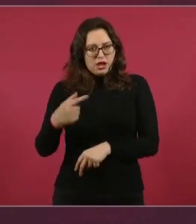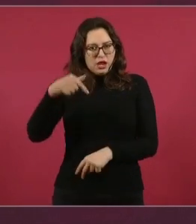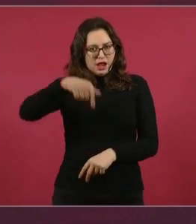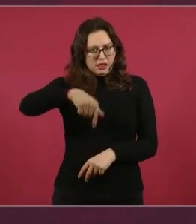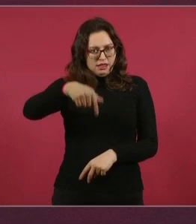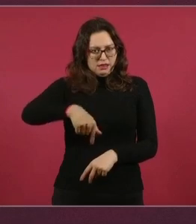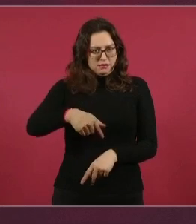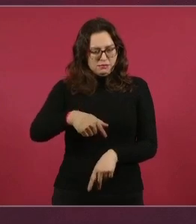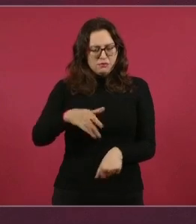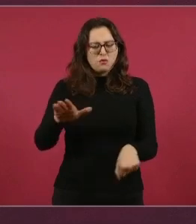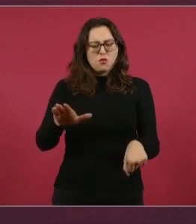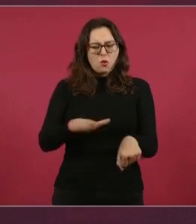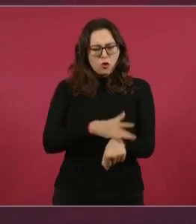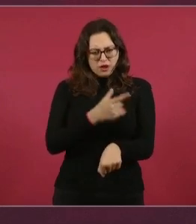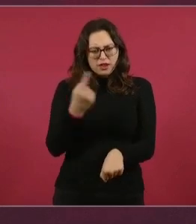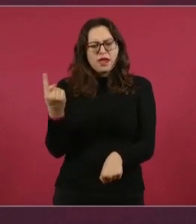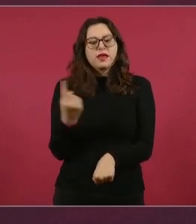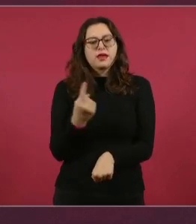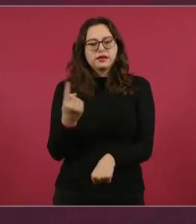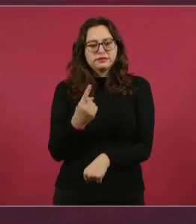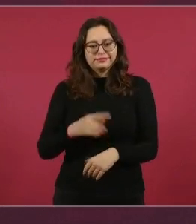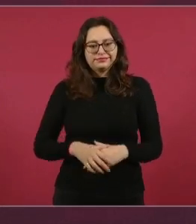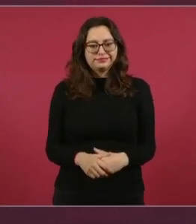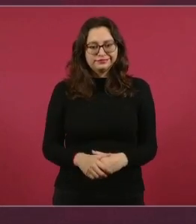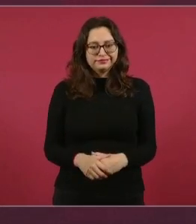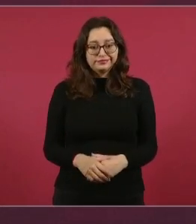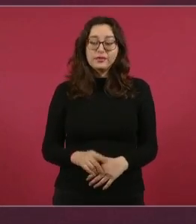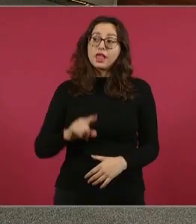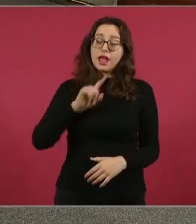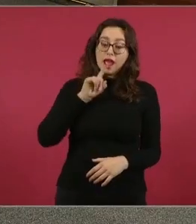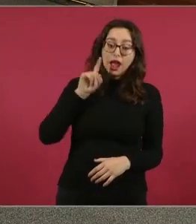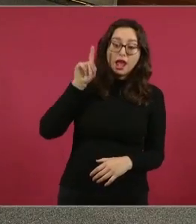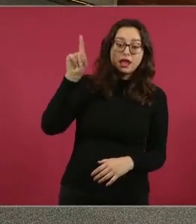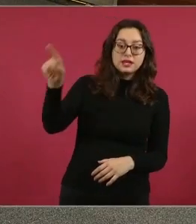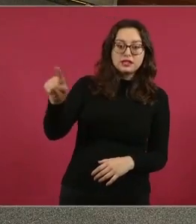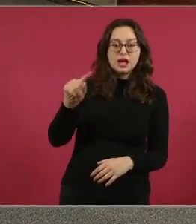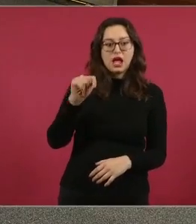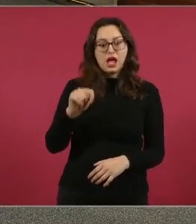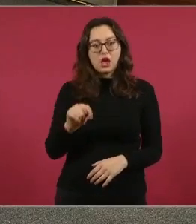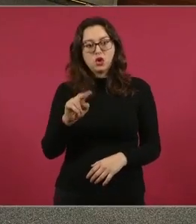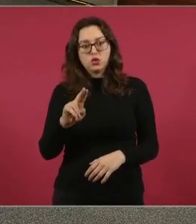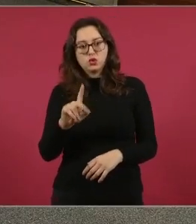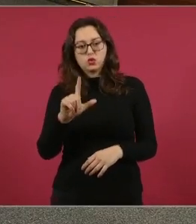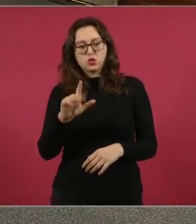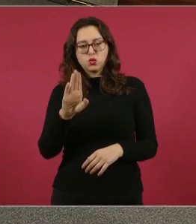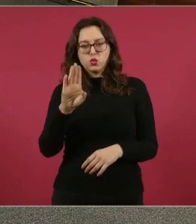lo mencionaba, el aeropuerto de Tulum.